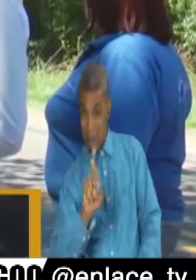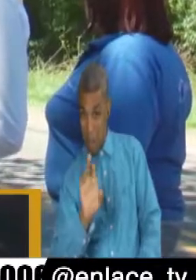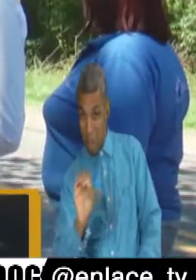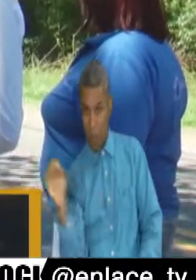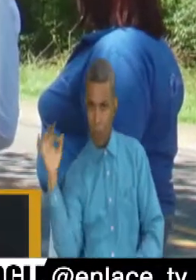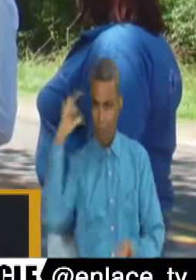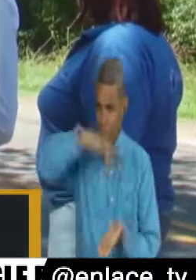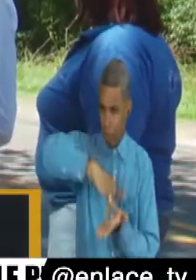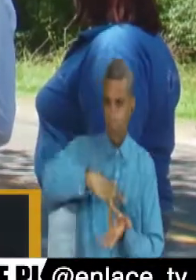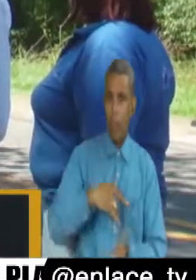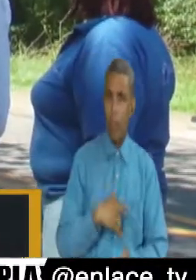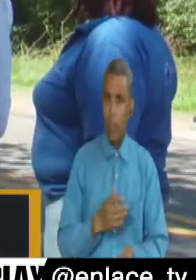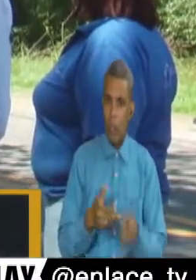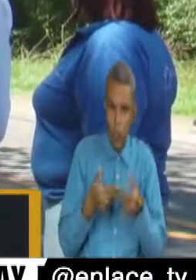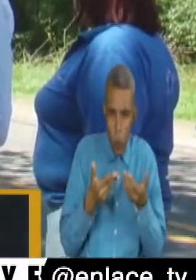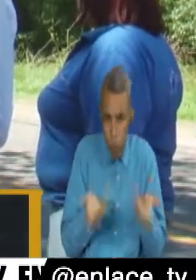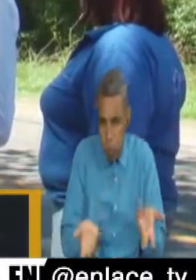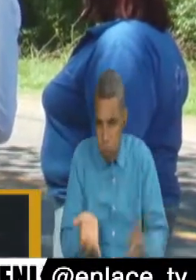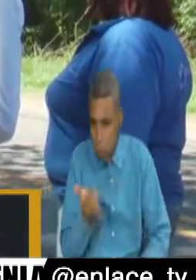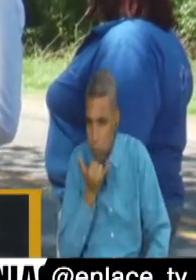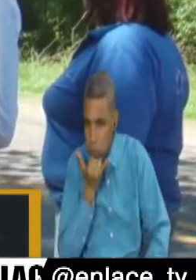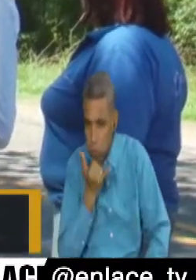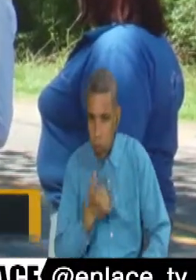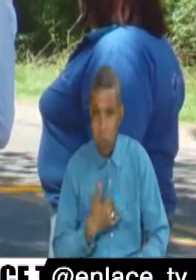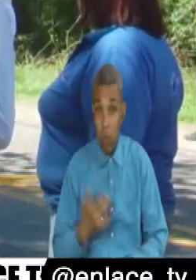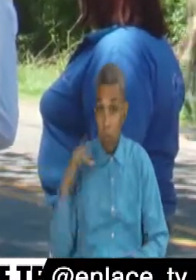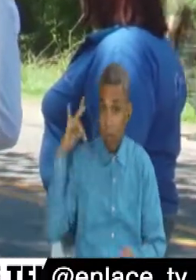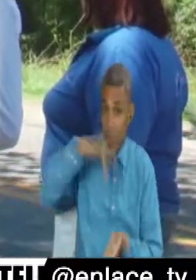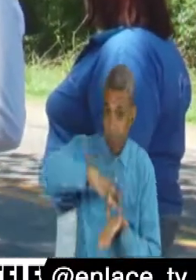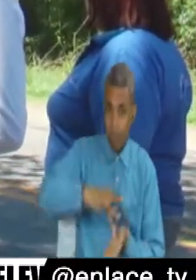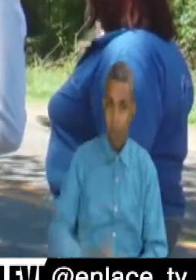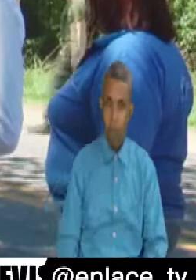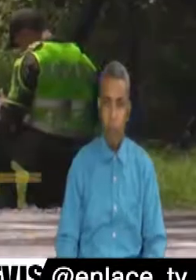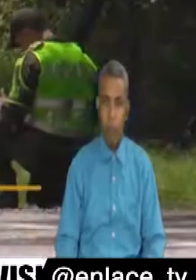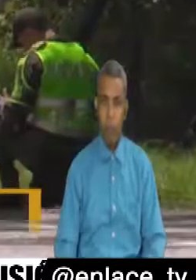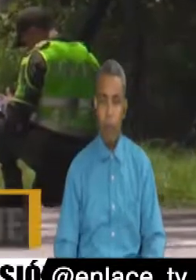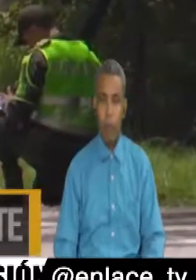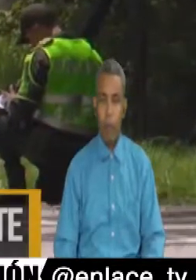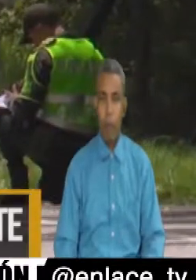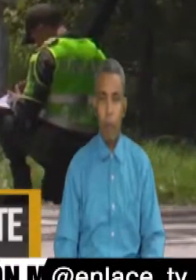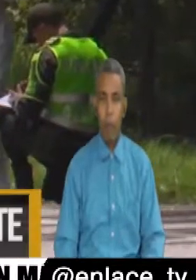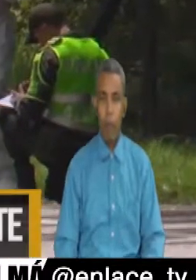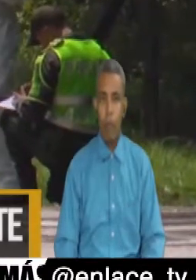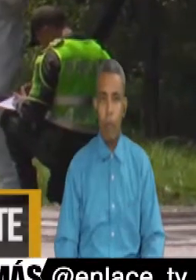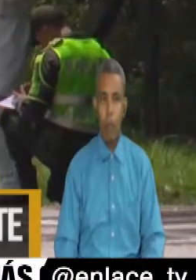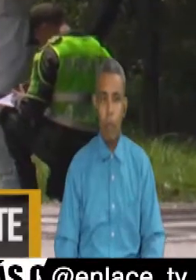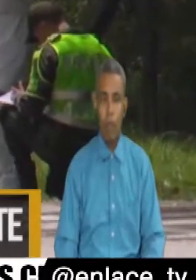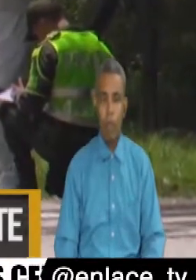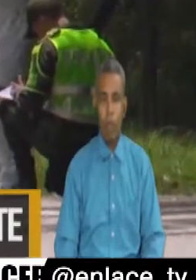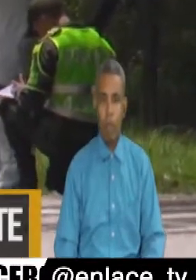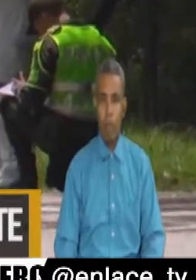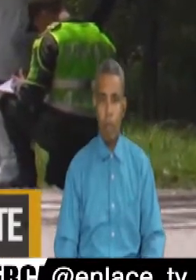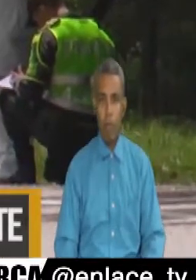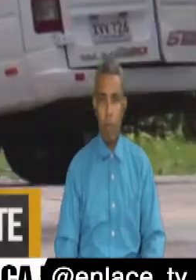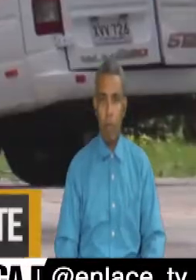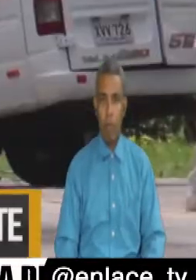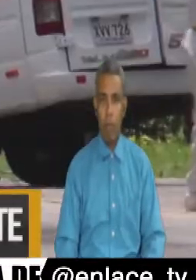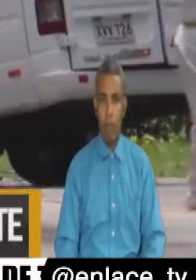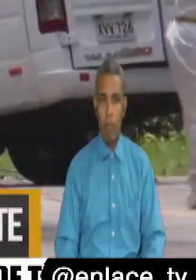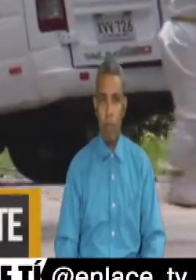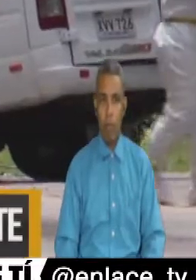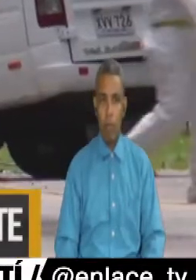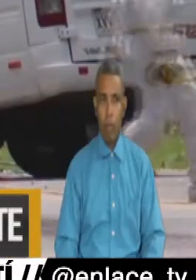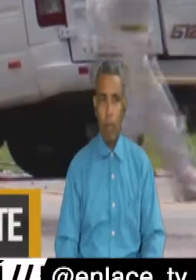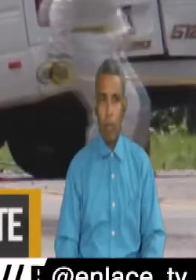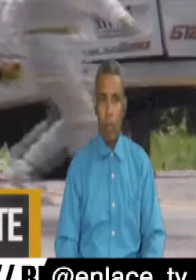Lara, director nacional de la Policía de Carreteras, hizo presencia este martes en el lugar del trágico accidente de una buseta de transporte intermunicipal y un